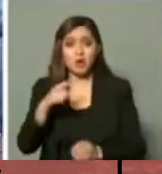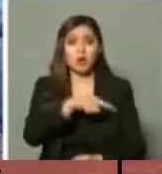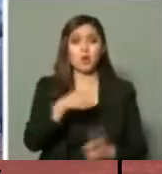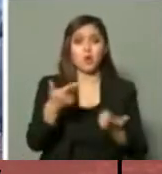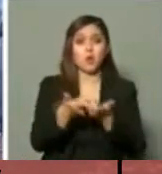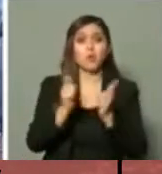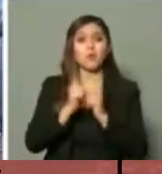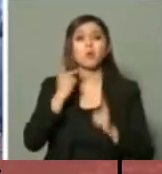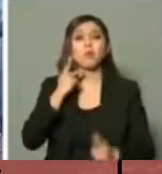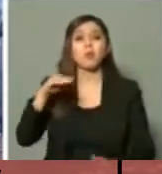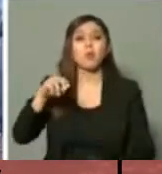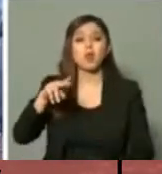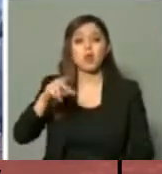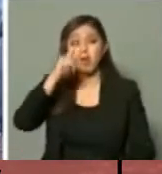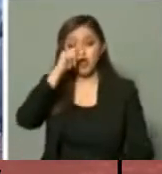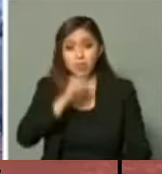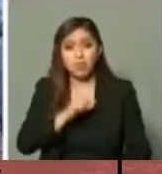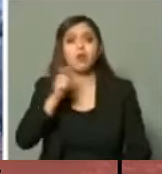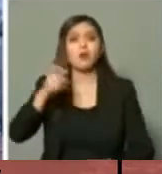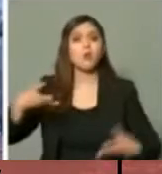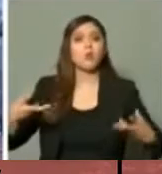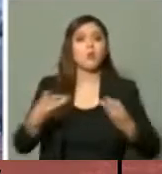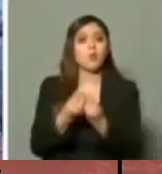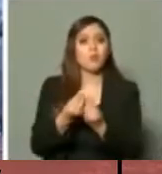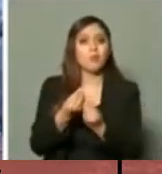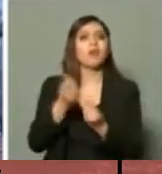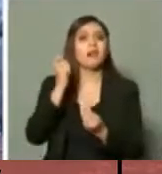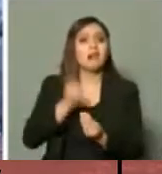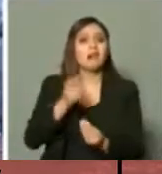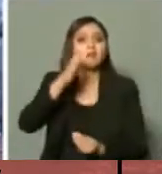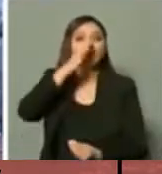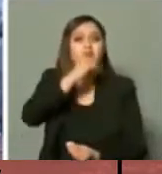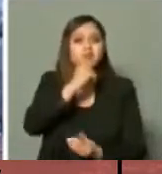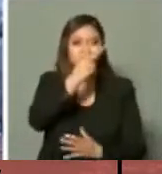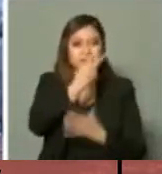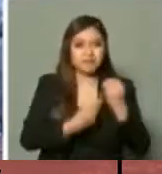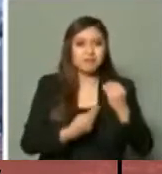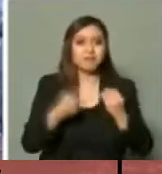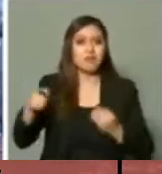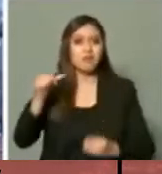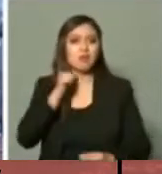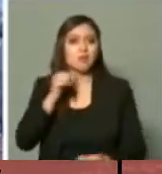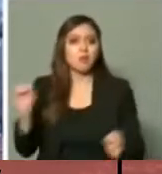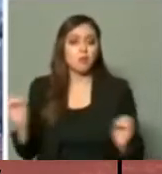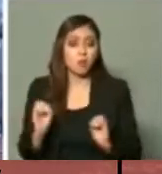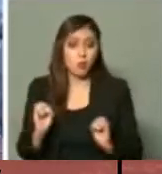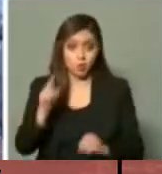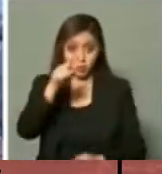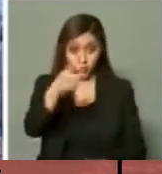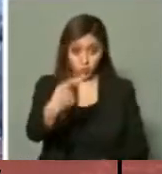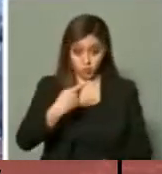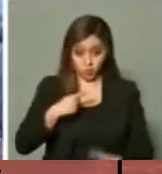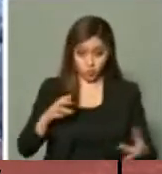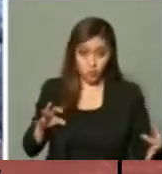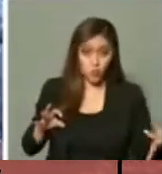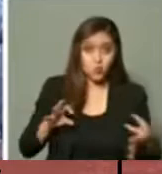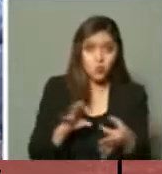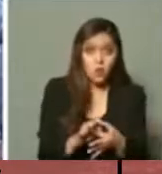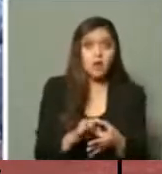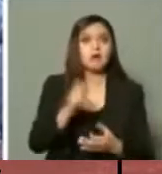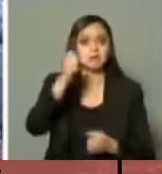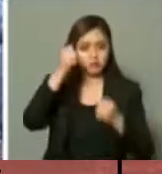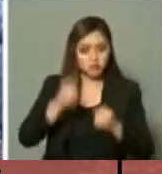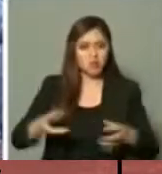que ha fallado, un frente que ha demostrado que no pudo con Azcapotzalco. Y yo te garantizo que si tú, junto conmigo, hacemos